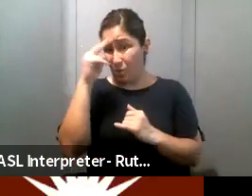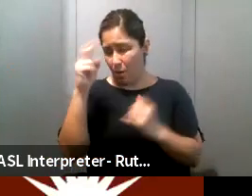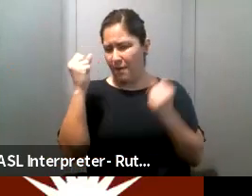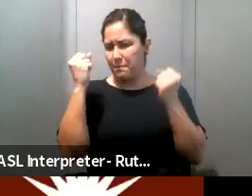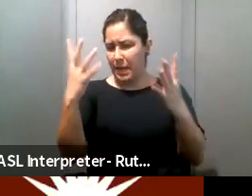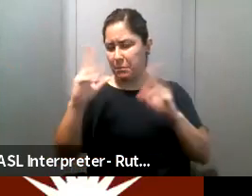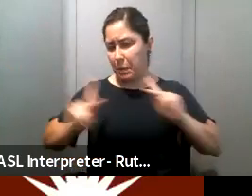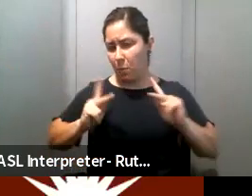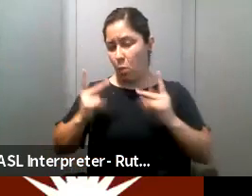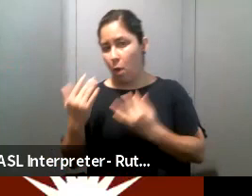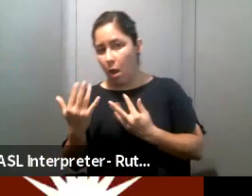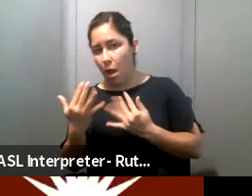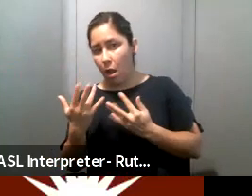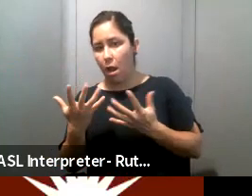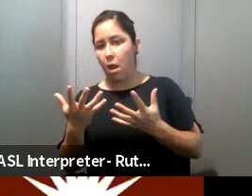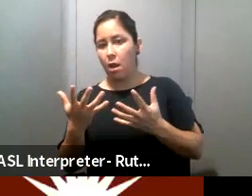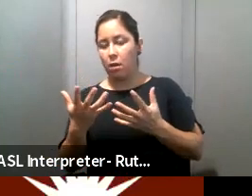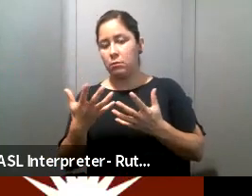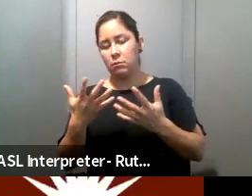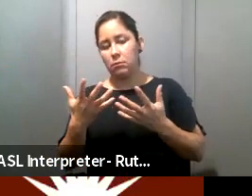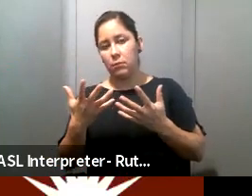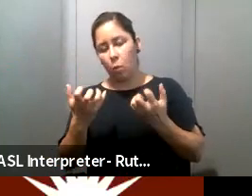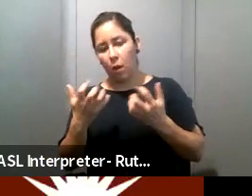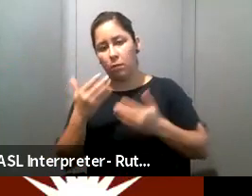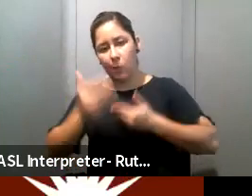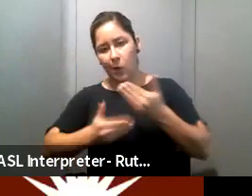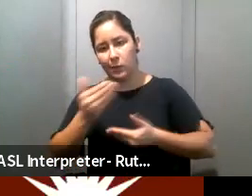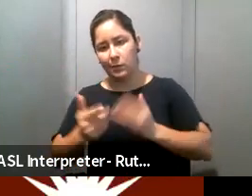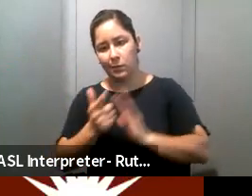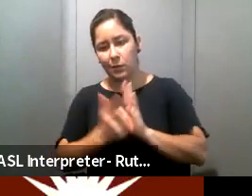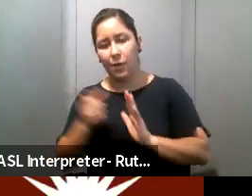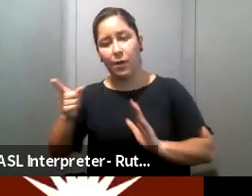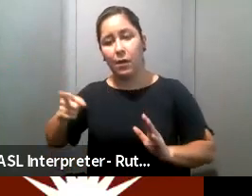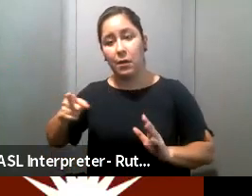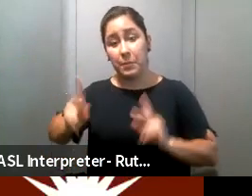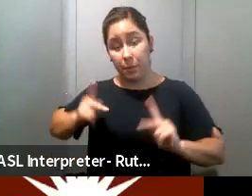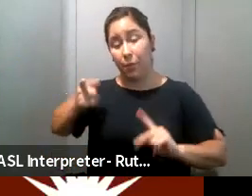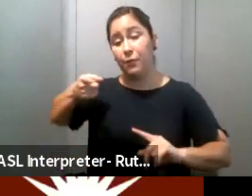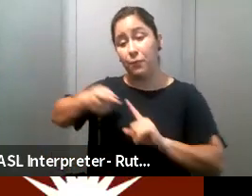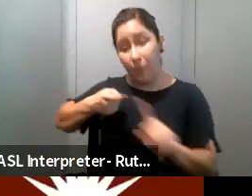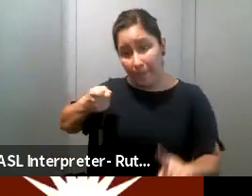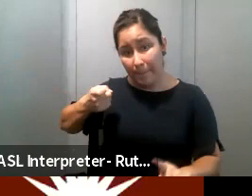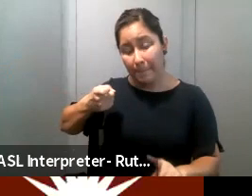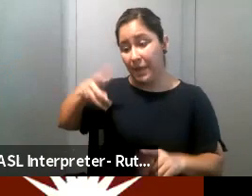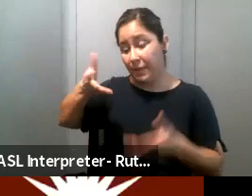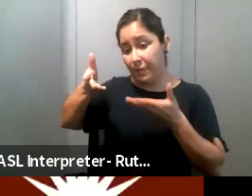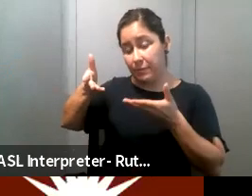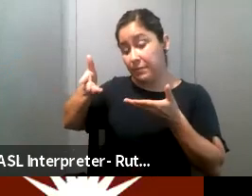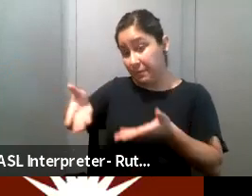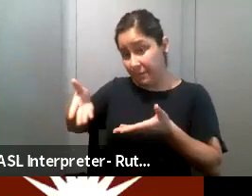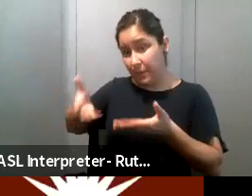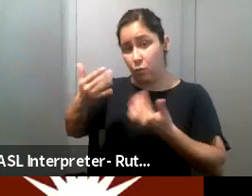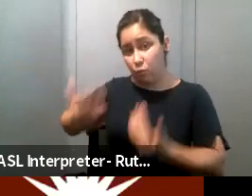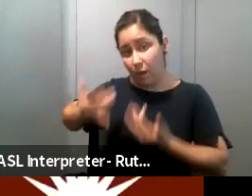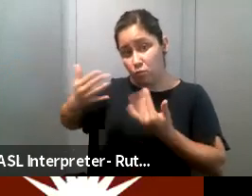proceso legal. Ellos nos están llamando desde México para poder tener ese tipo de guía y